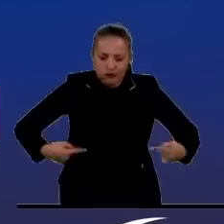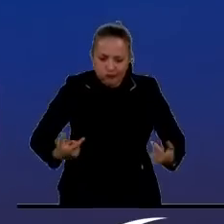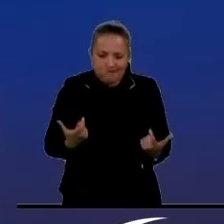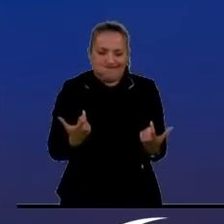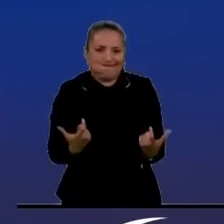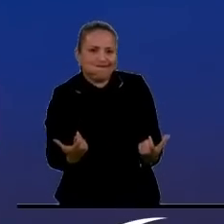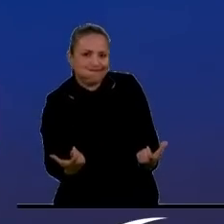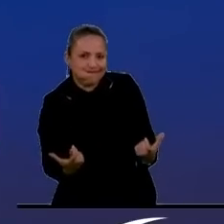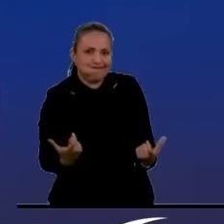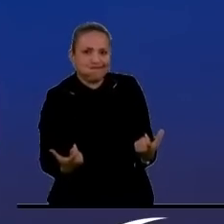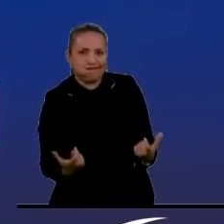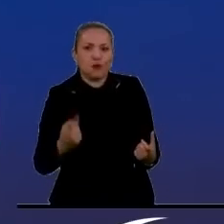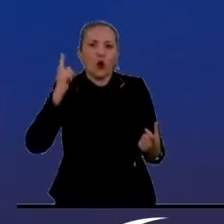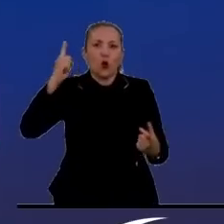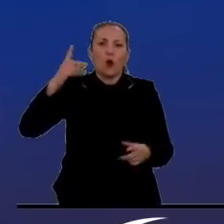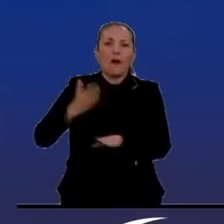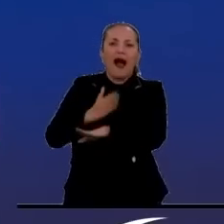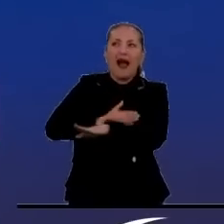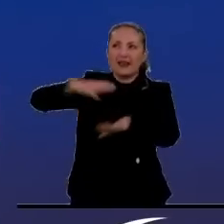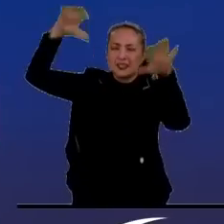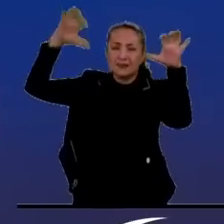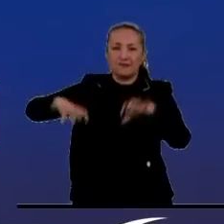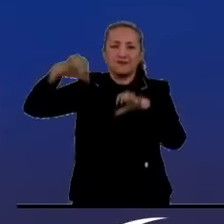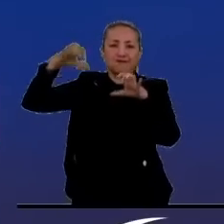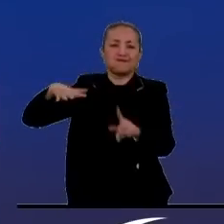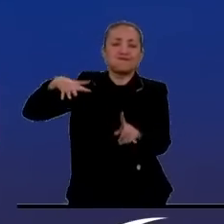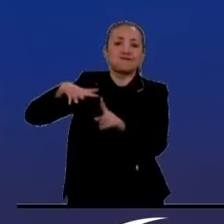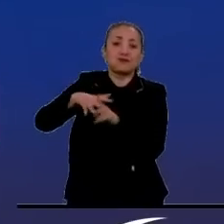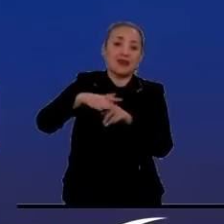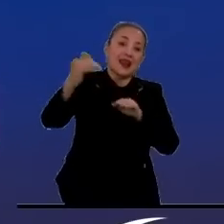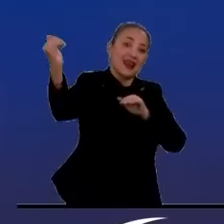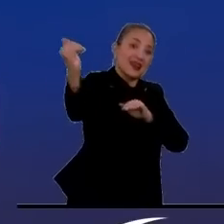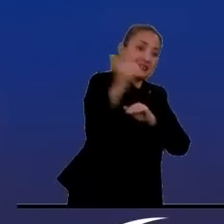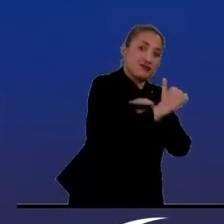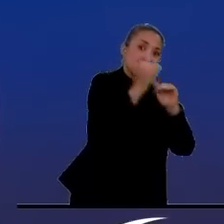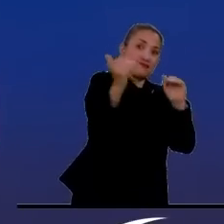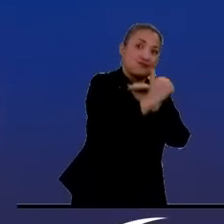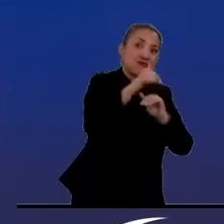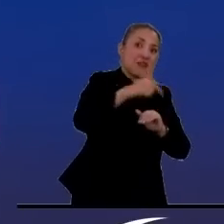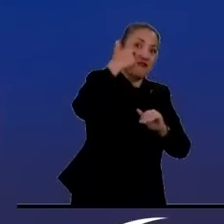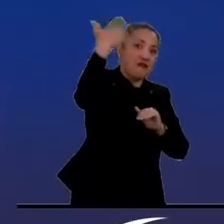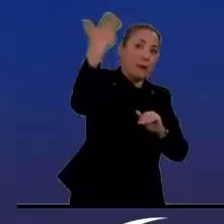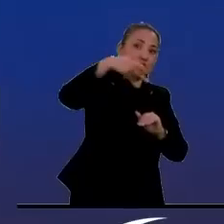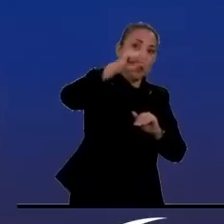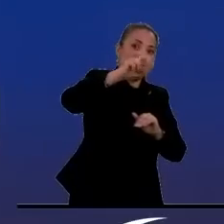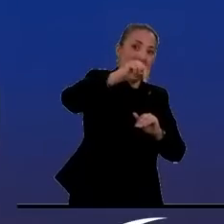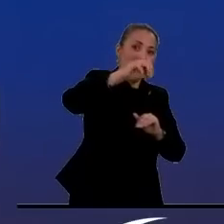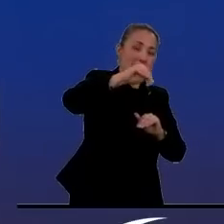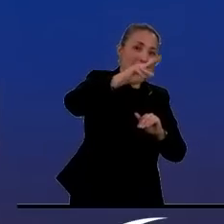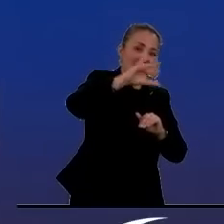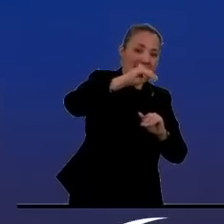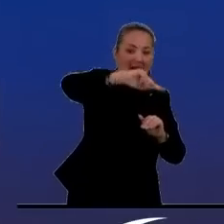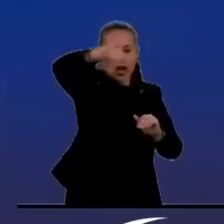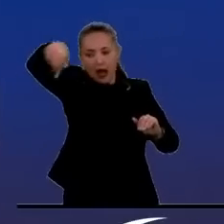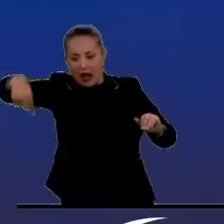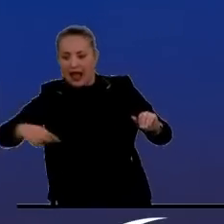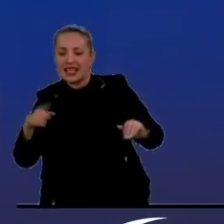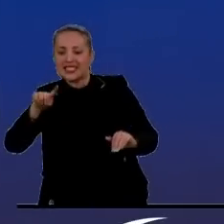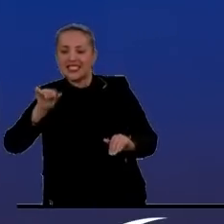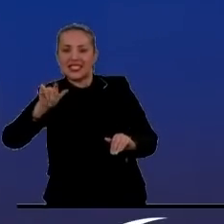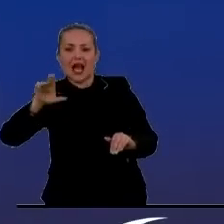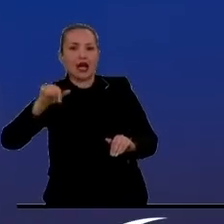que dejaron los intensos aguaceros en la vía alterna a la Panamericana por la sierra, en el Cauca. A Nariño, por ejemplo, no han podido